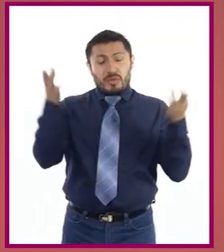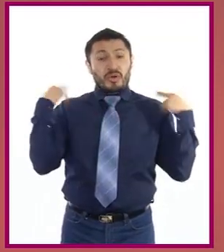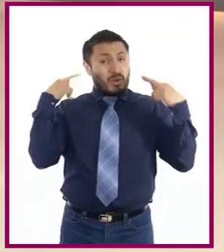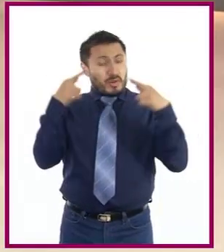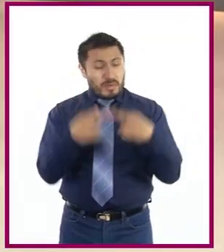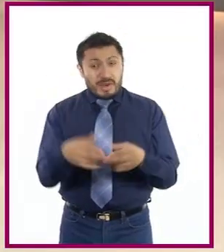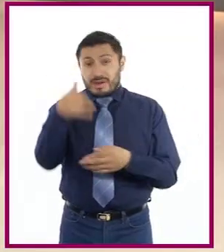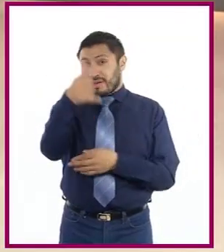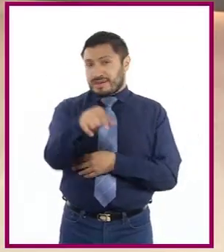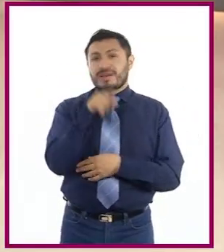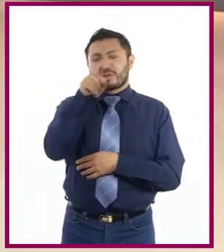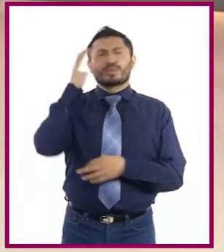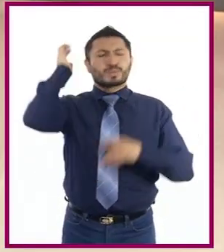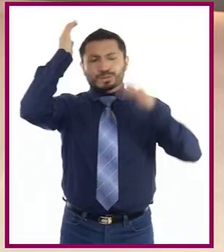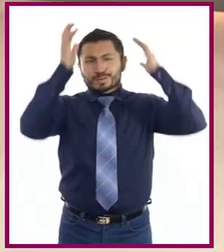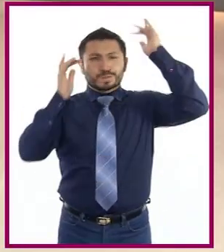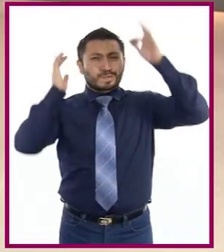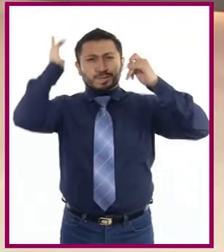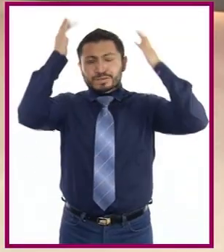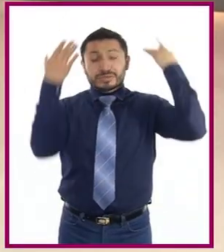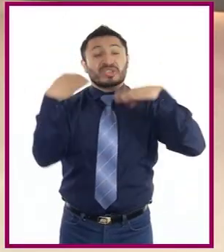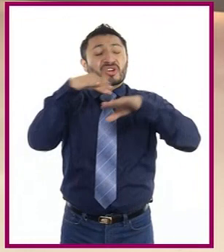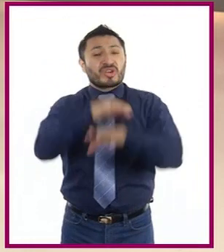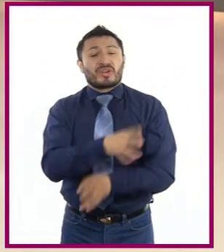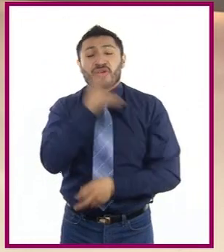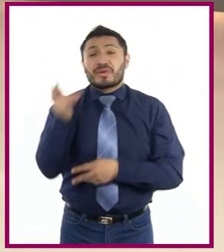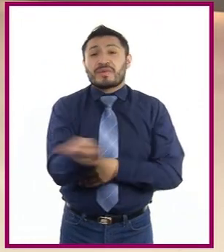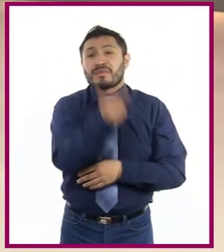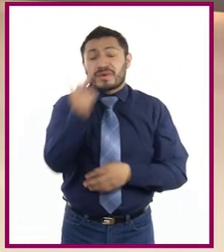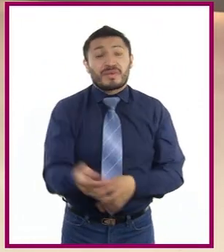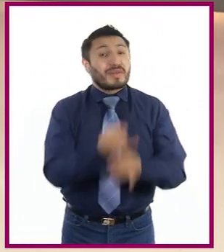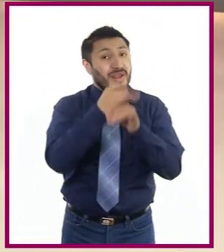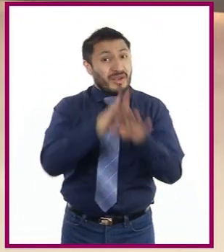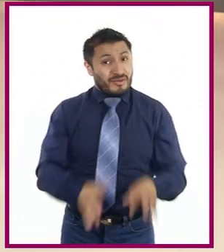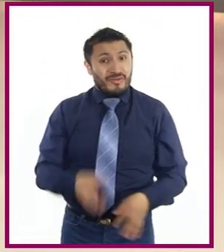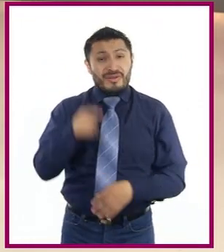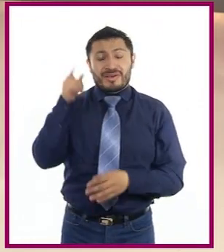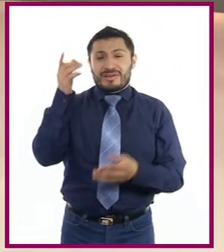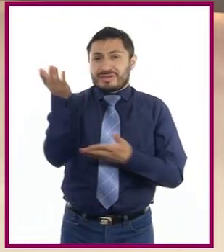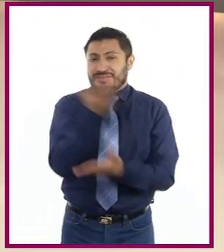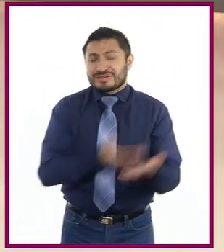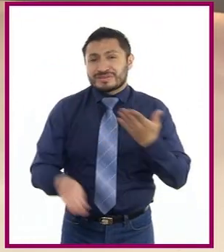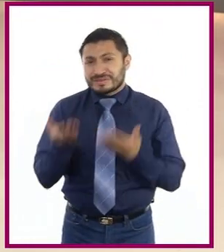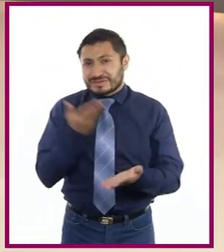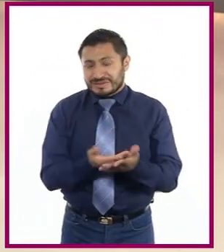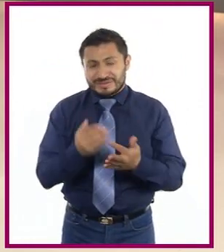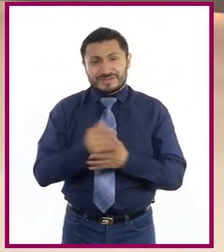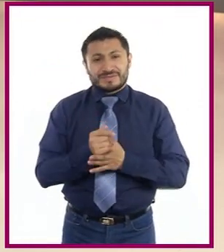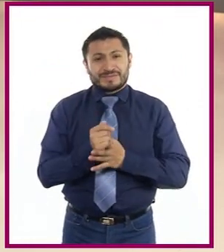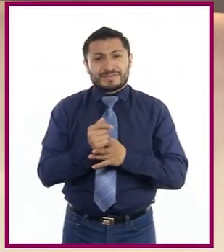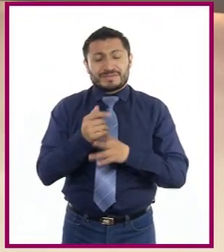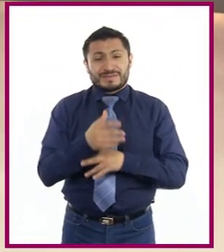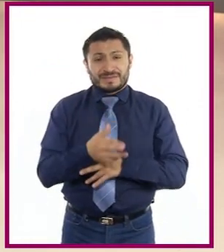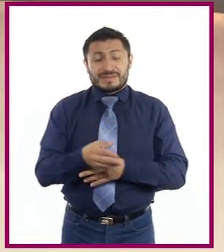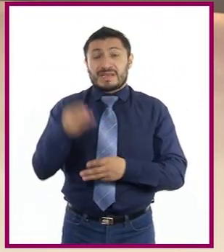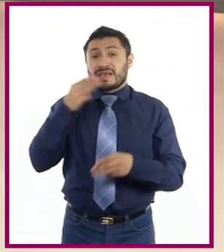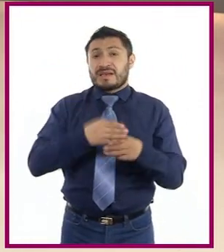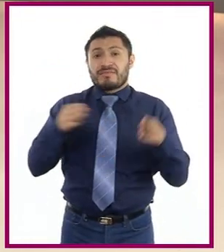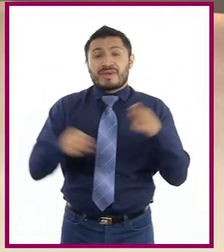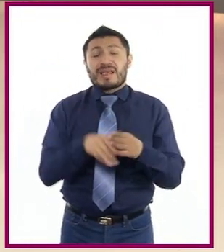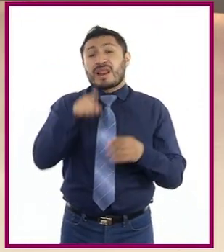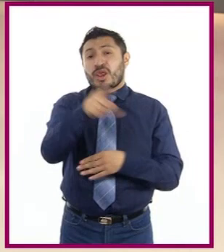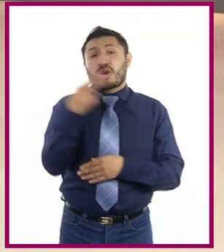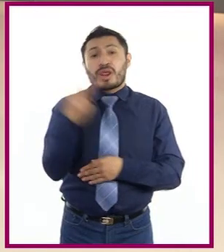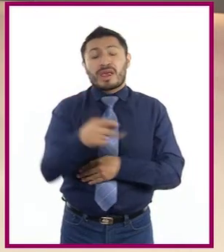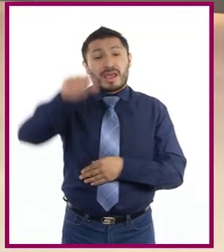maestro y reflexionen en torno a las preguntas e información que les compartiremos. Los materiales que van a necesitar